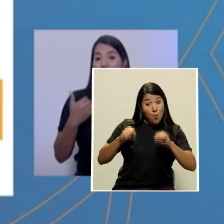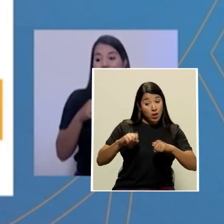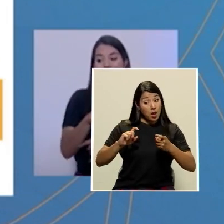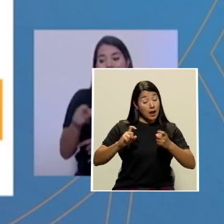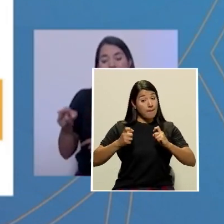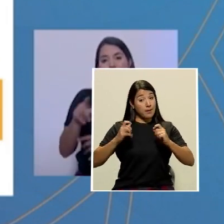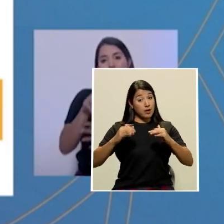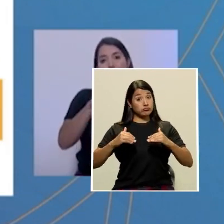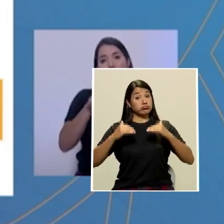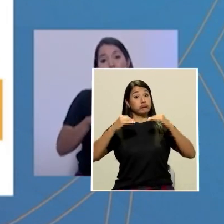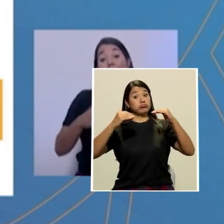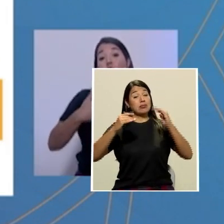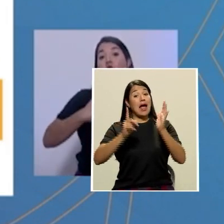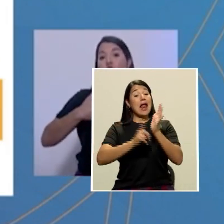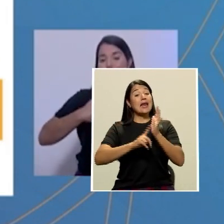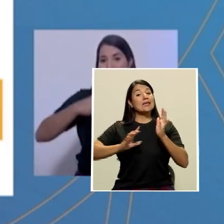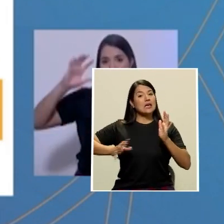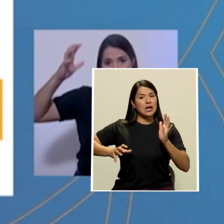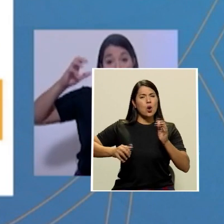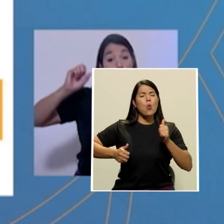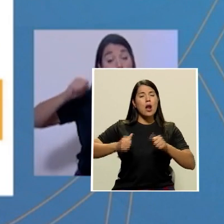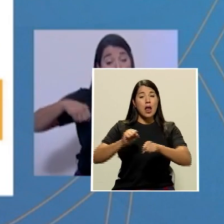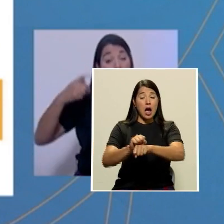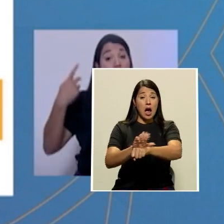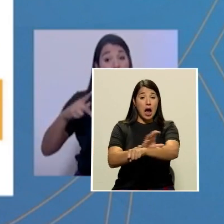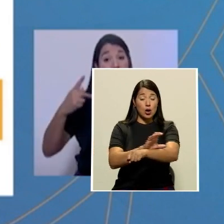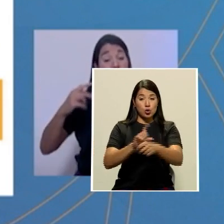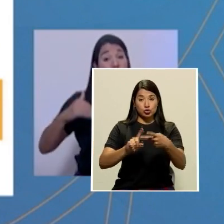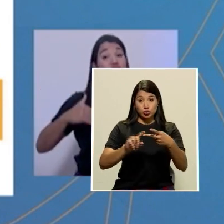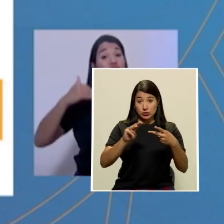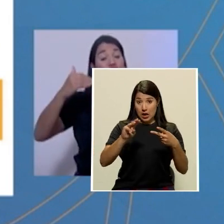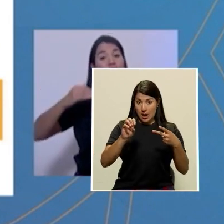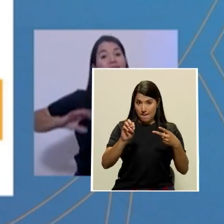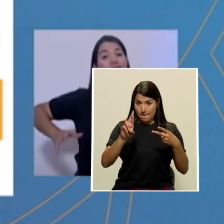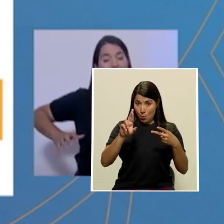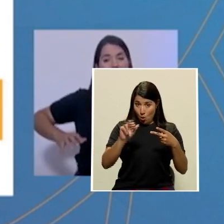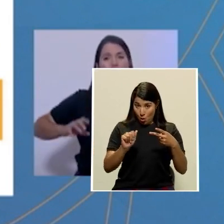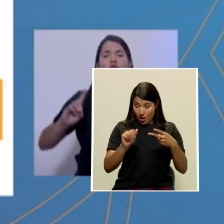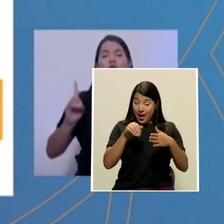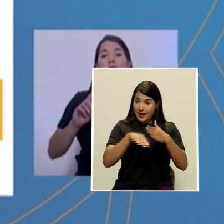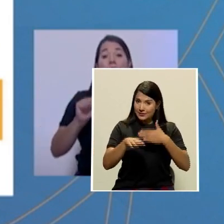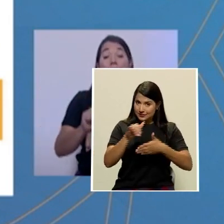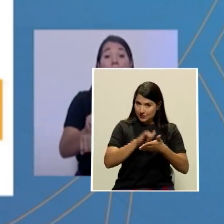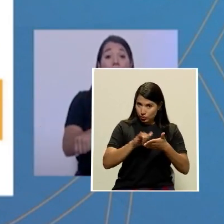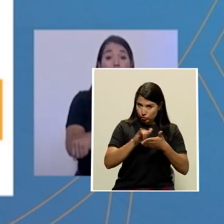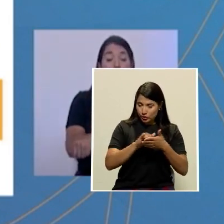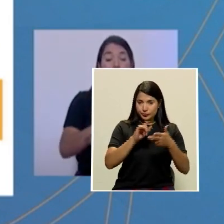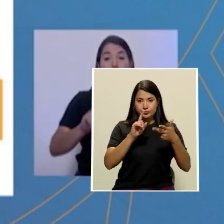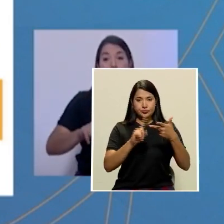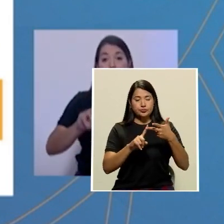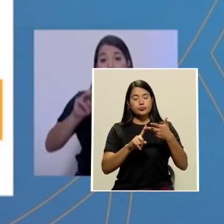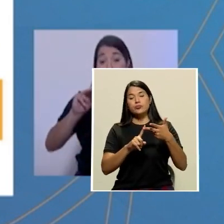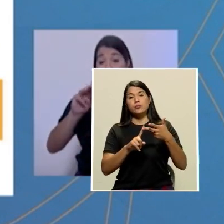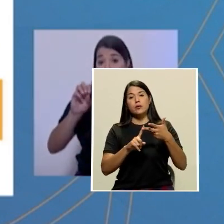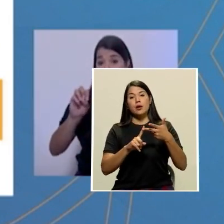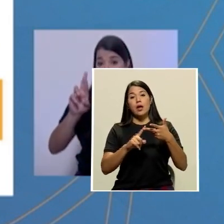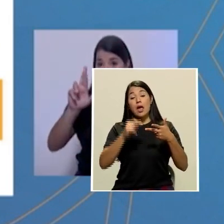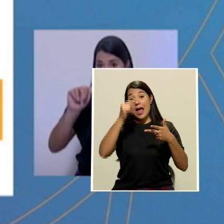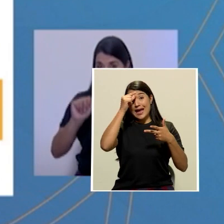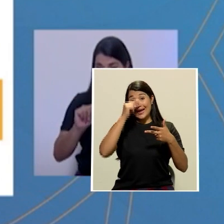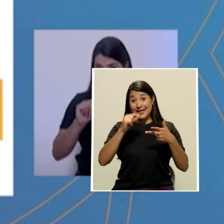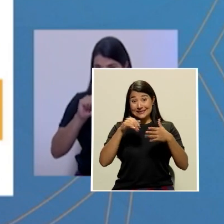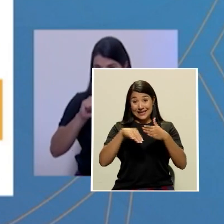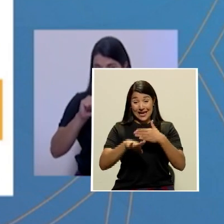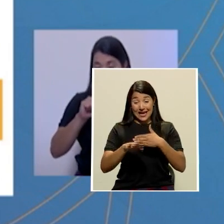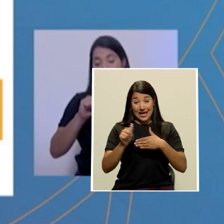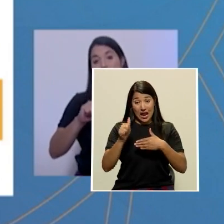naranja. Estos son los cantones de Acosta y Mora en la provincia de San José, el cantón de Grecia